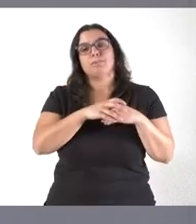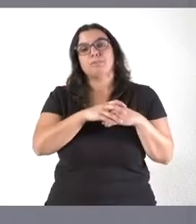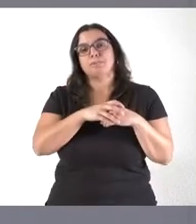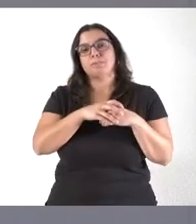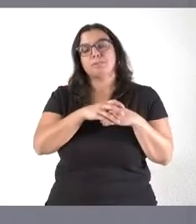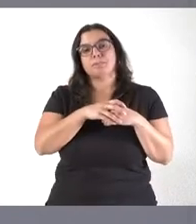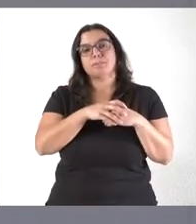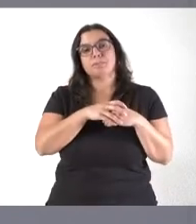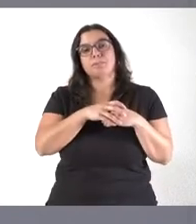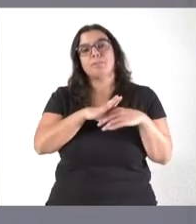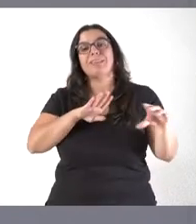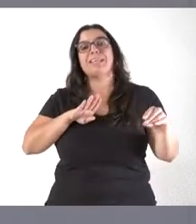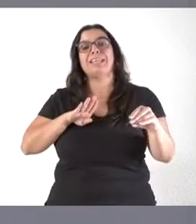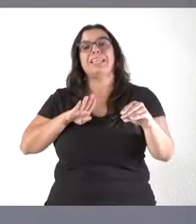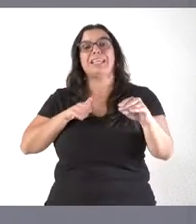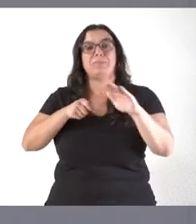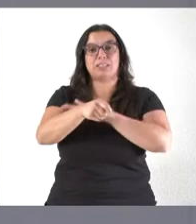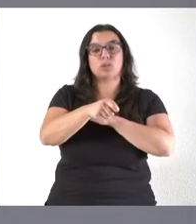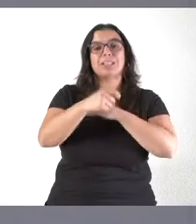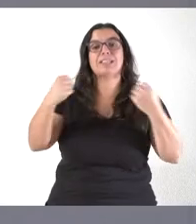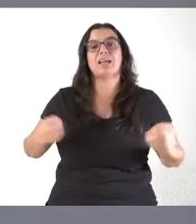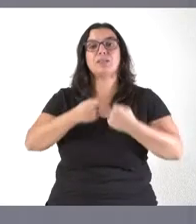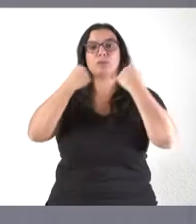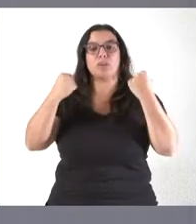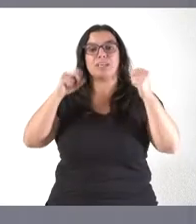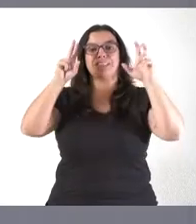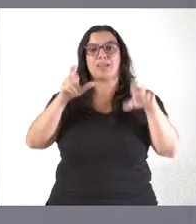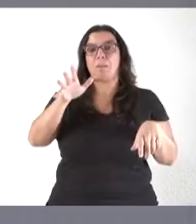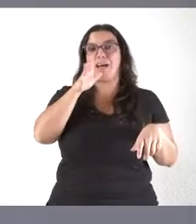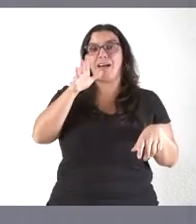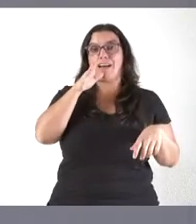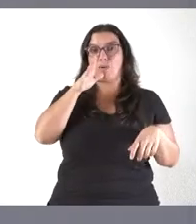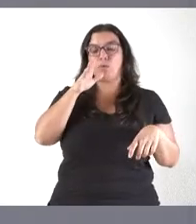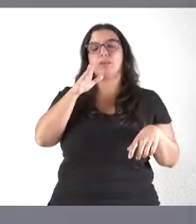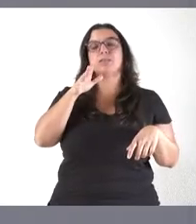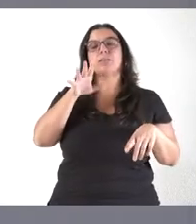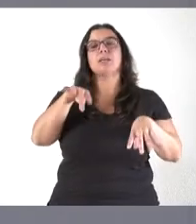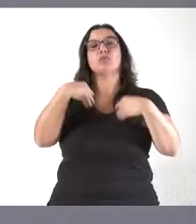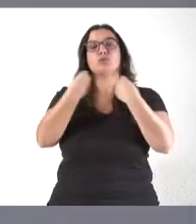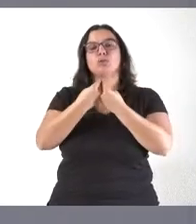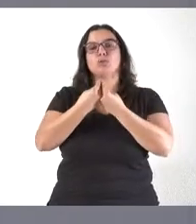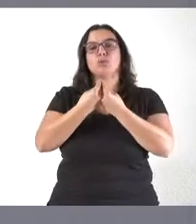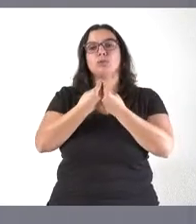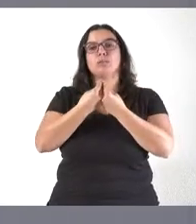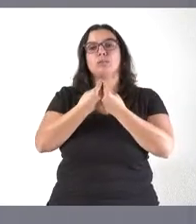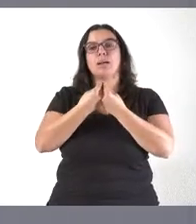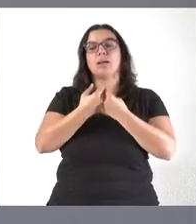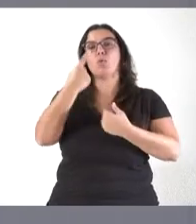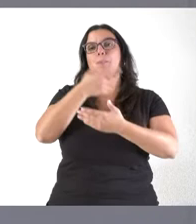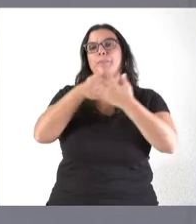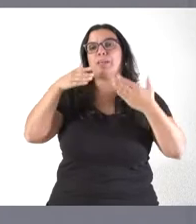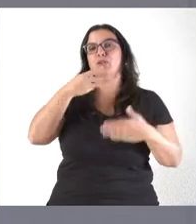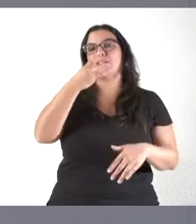las inversiones y actuaciones en el ciclo del agua el total de las previstas supera el millón